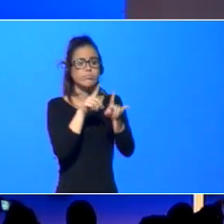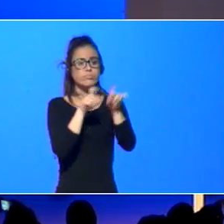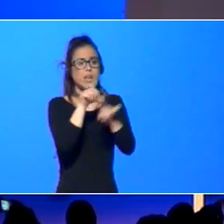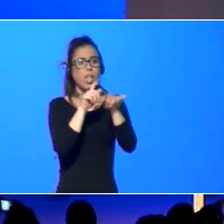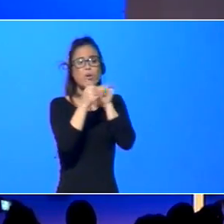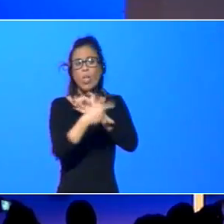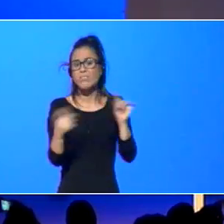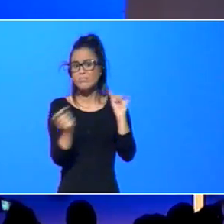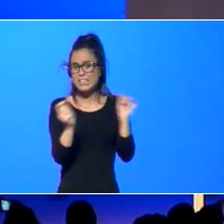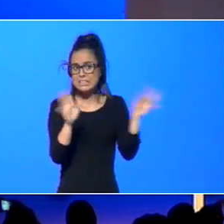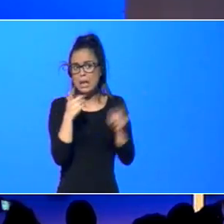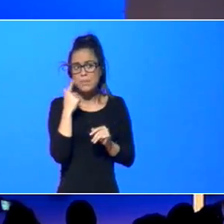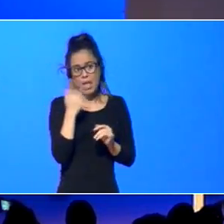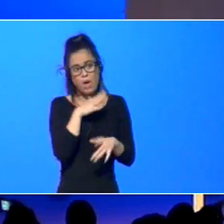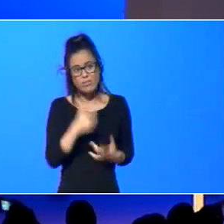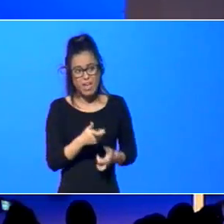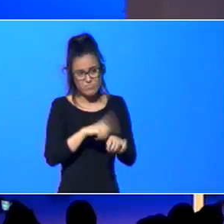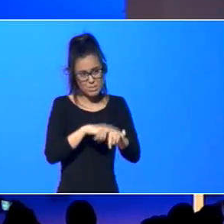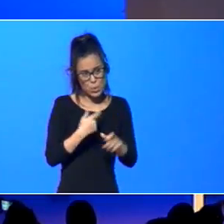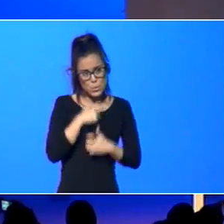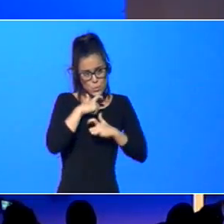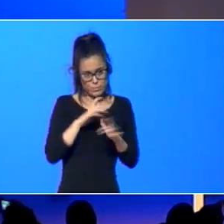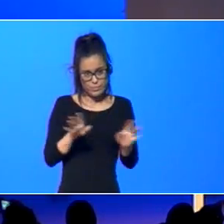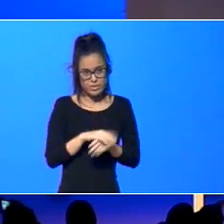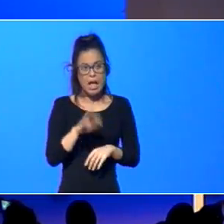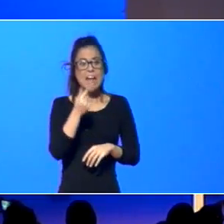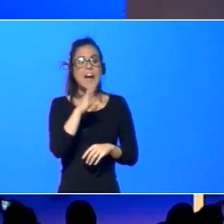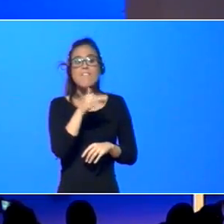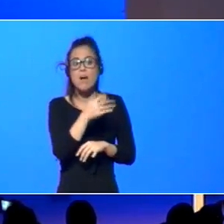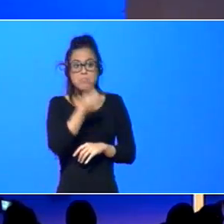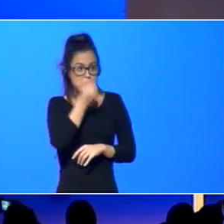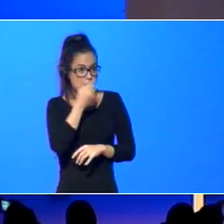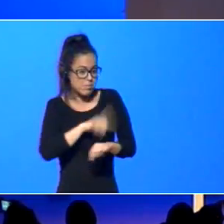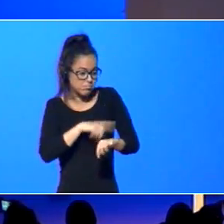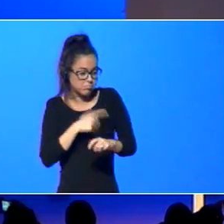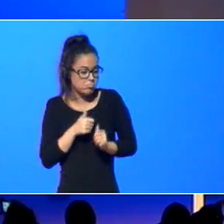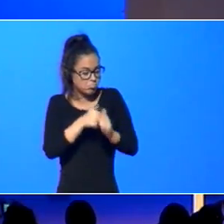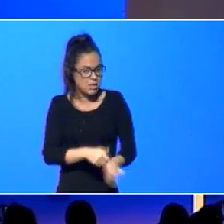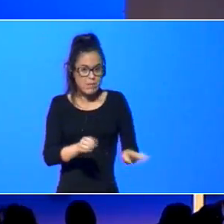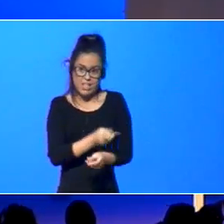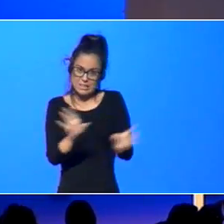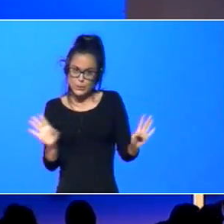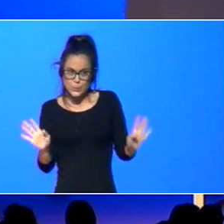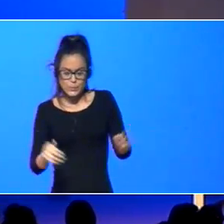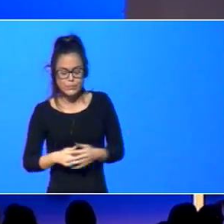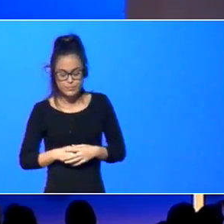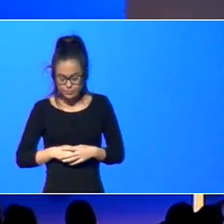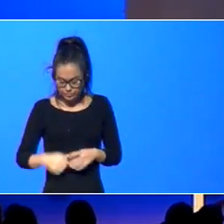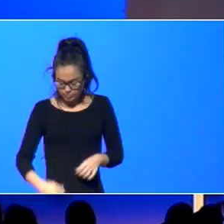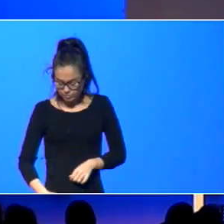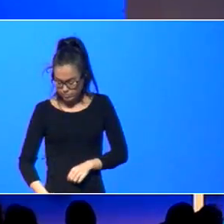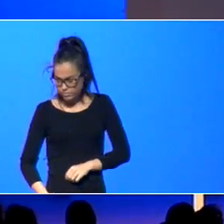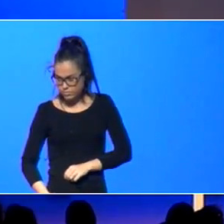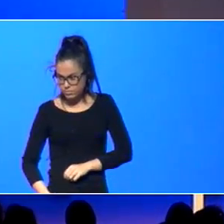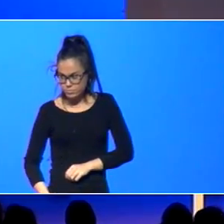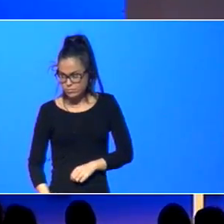poco más de ajustaros, porque quitando a Rafa, que se ha ajustado bien, los demás os habéis ahorrado un poco. Bueno, ¿ajustes razonables?